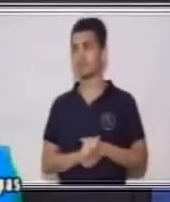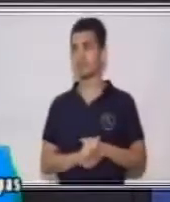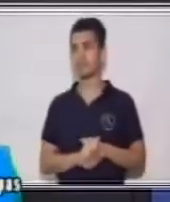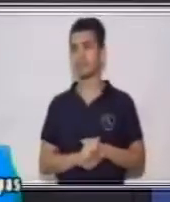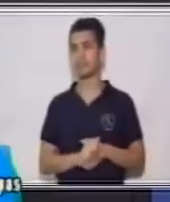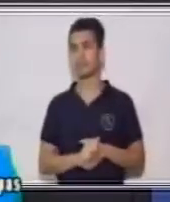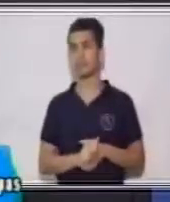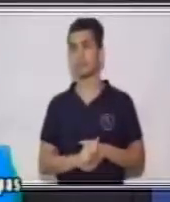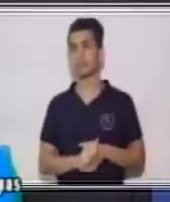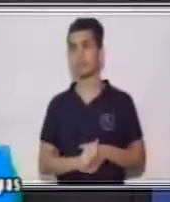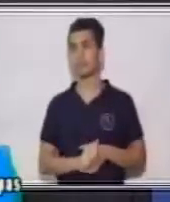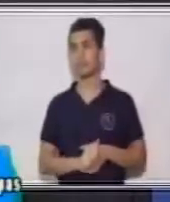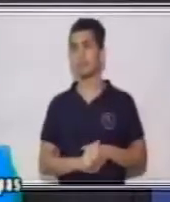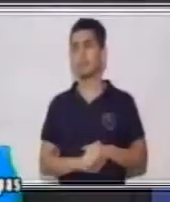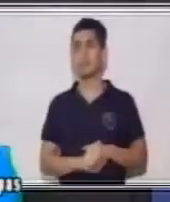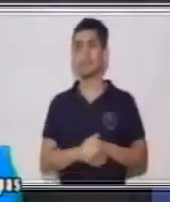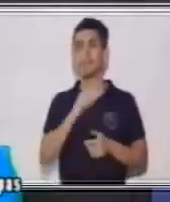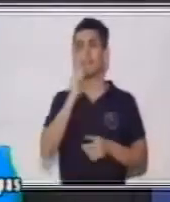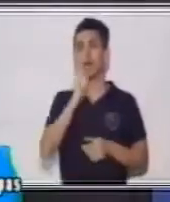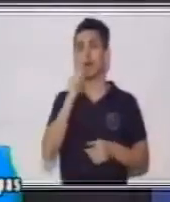de algún tema